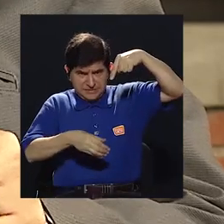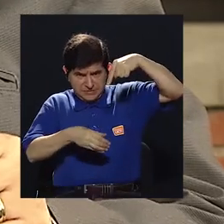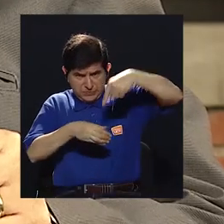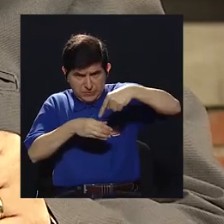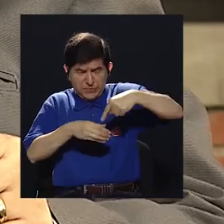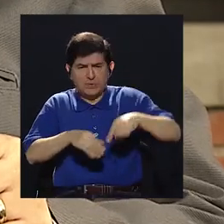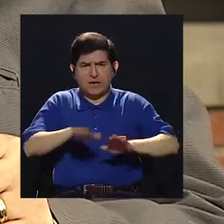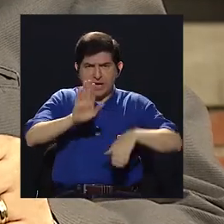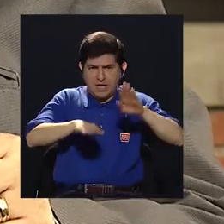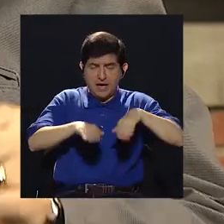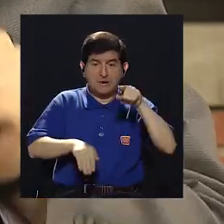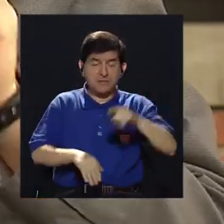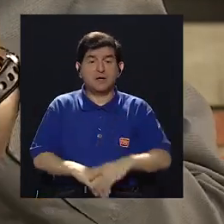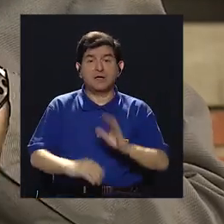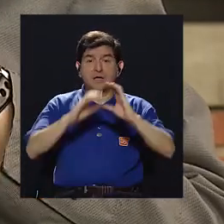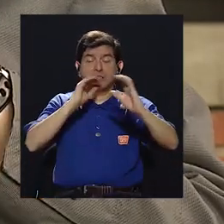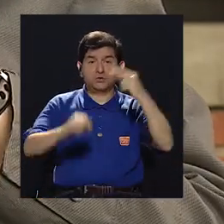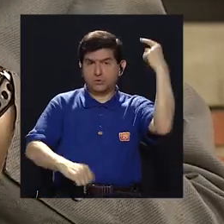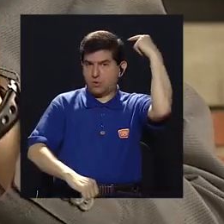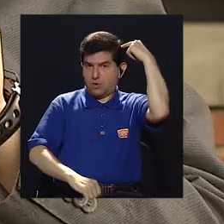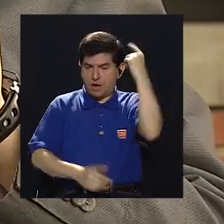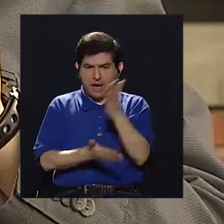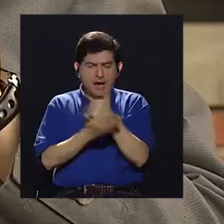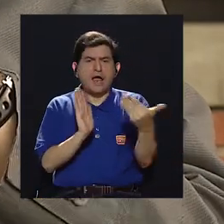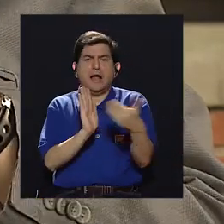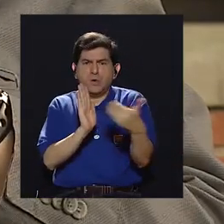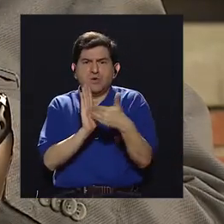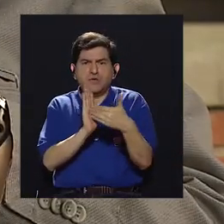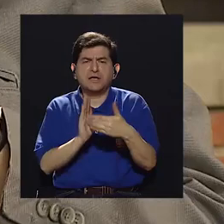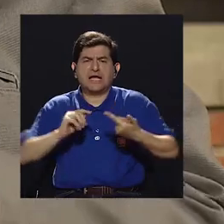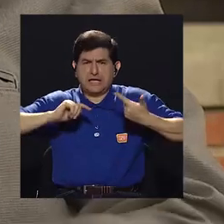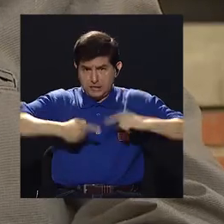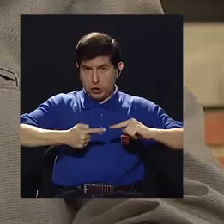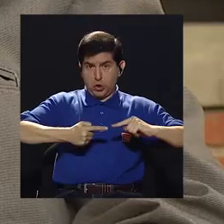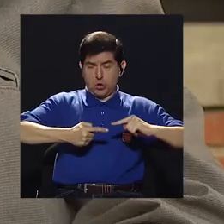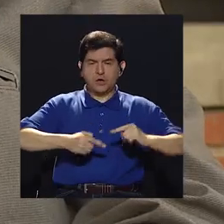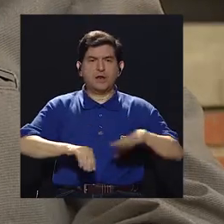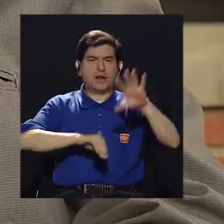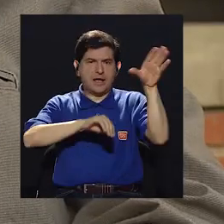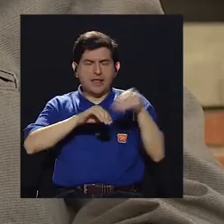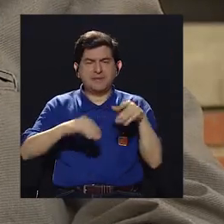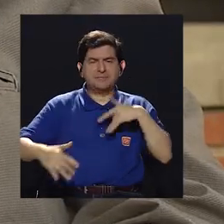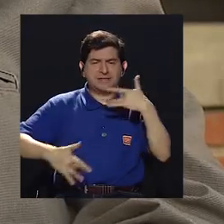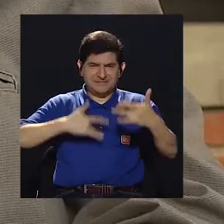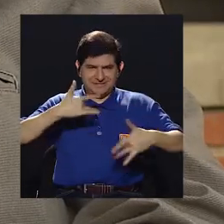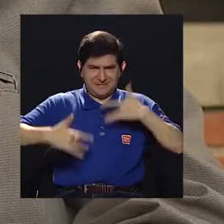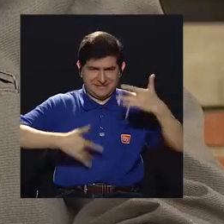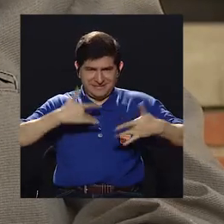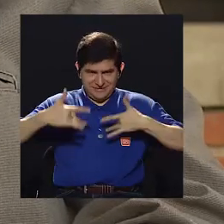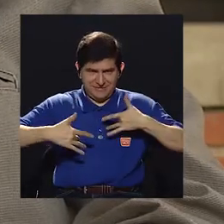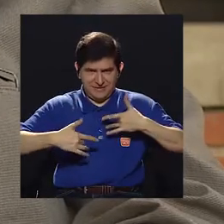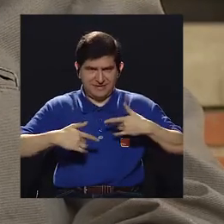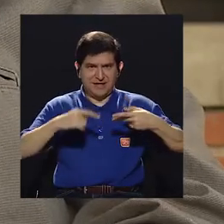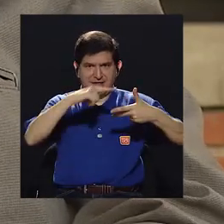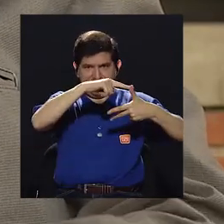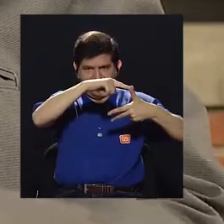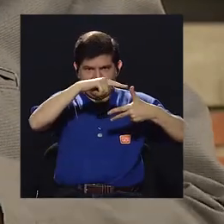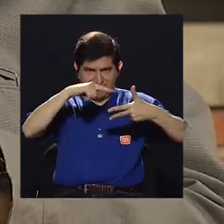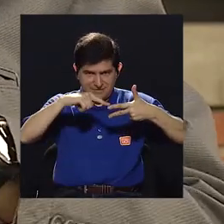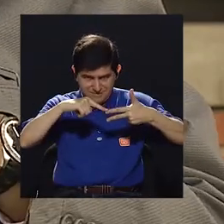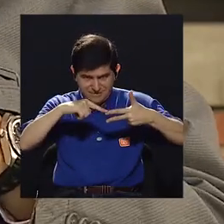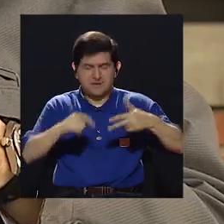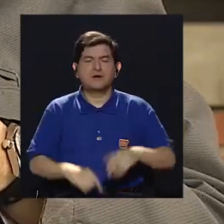aguja en el pie, eso transmite al cerebro de que algo te está agrediendo y te da dolor. Aparte de eso, te traduce sensibilidad. O